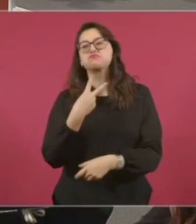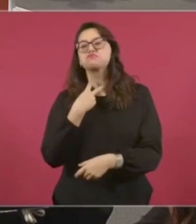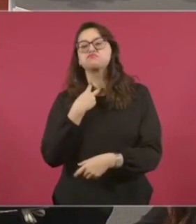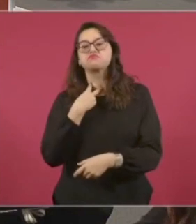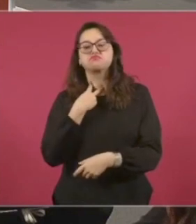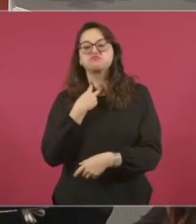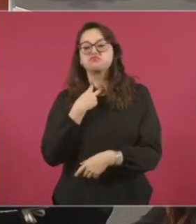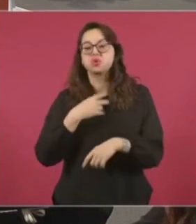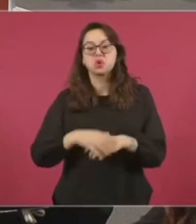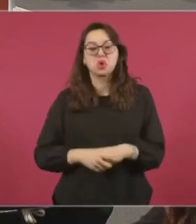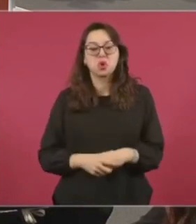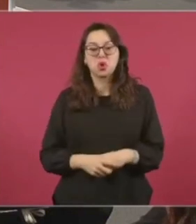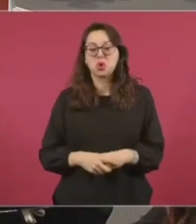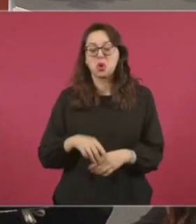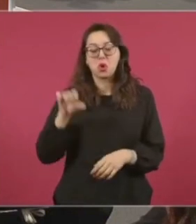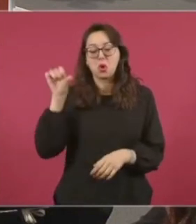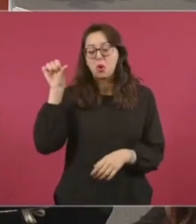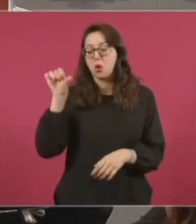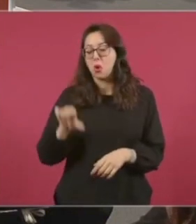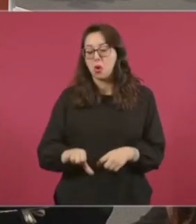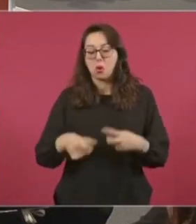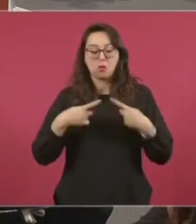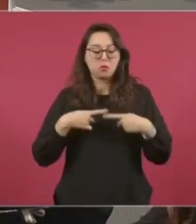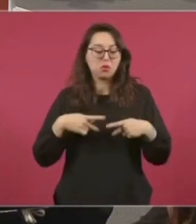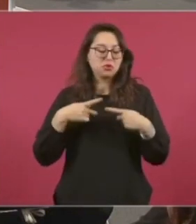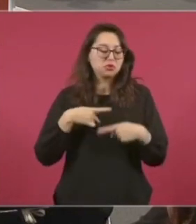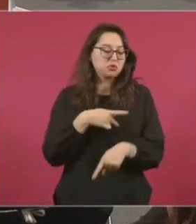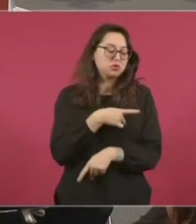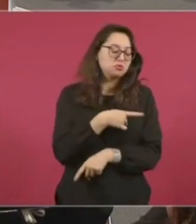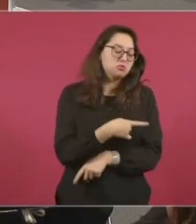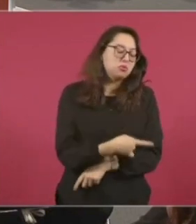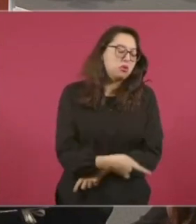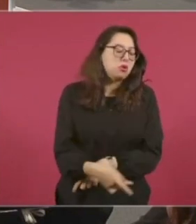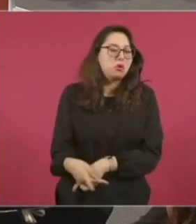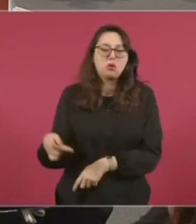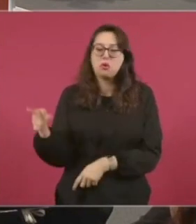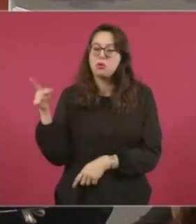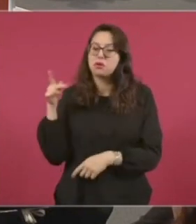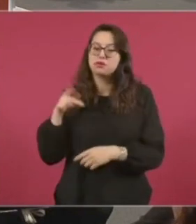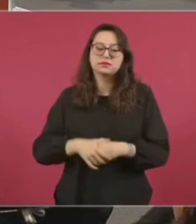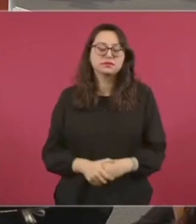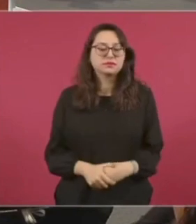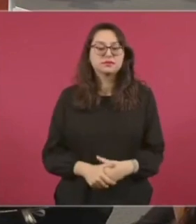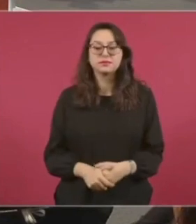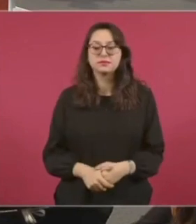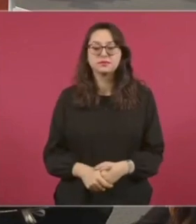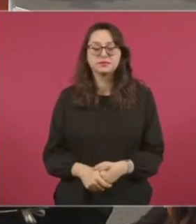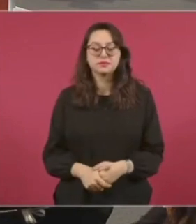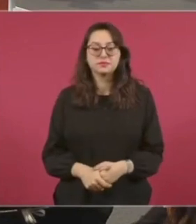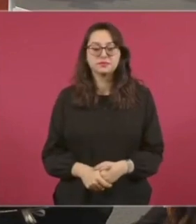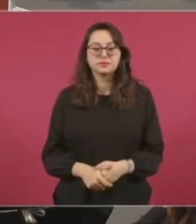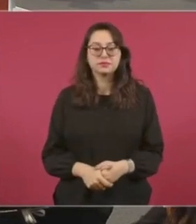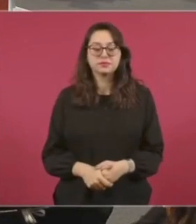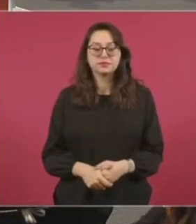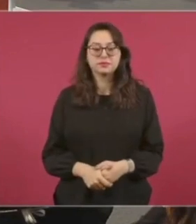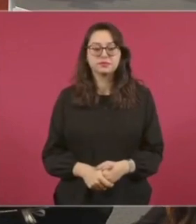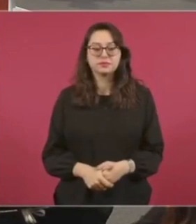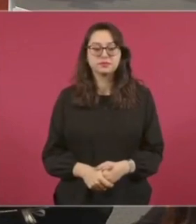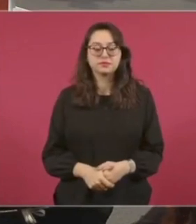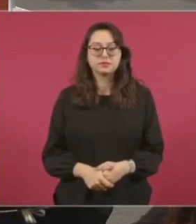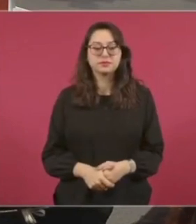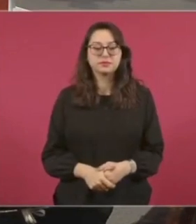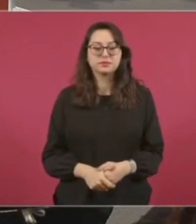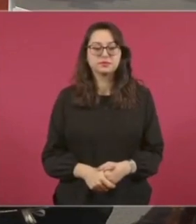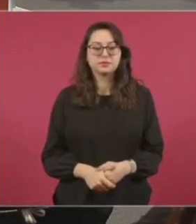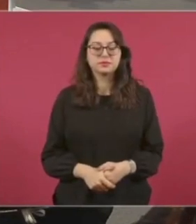hoy son más mexicanos en pobreza extrema. ¿Sacó un video donde dice que si hay gasolina?